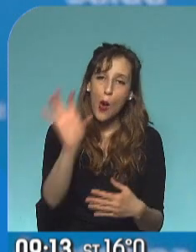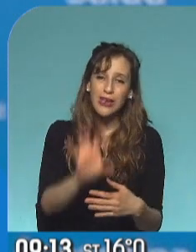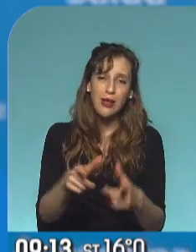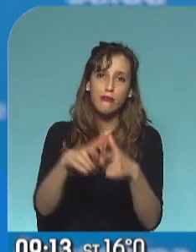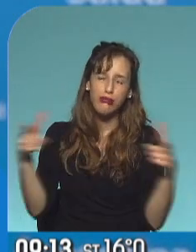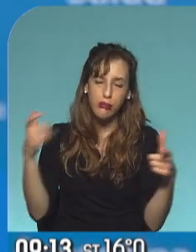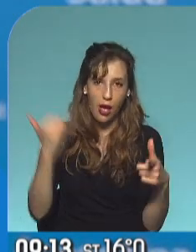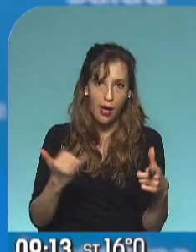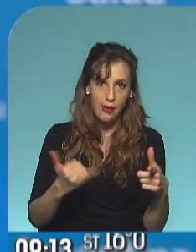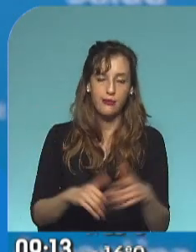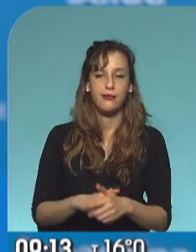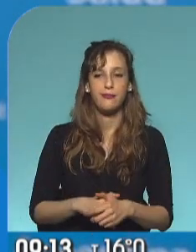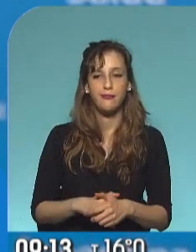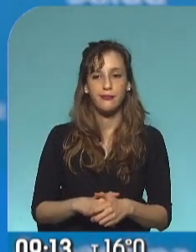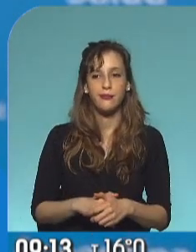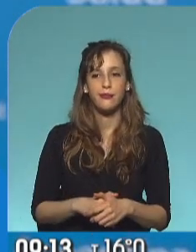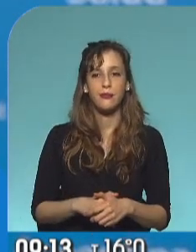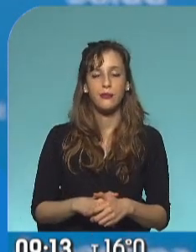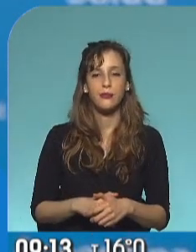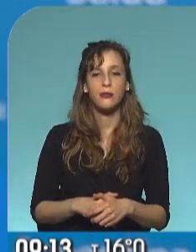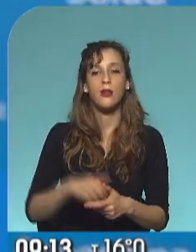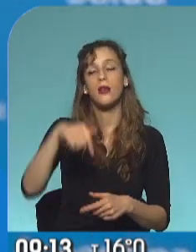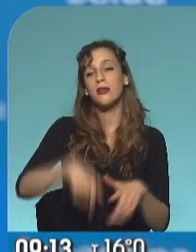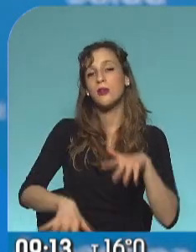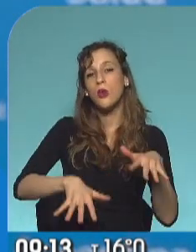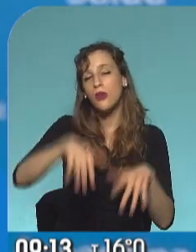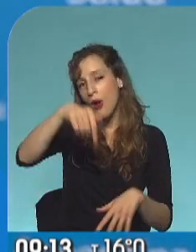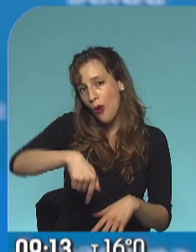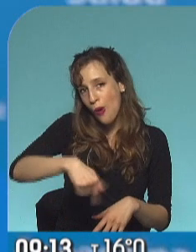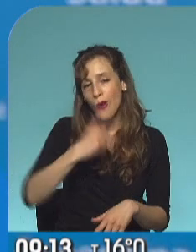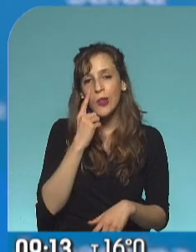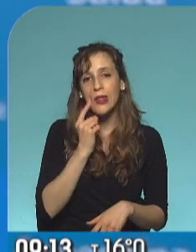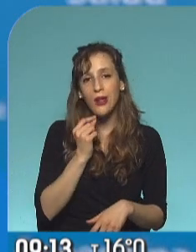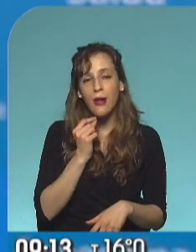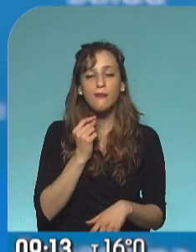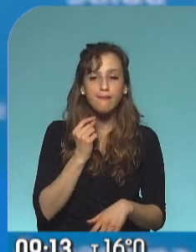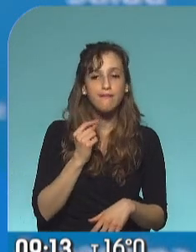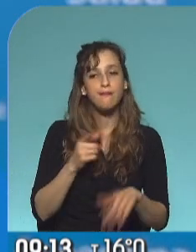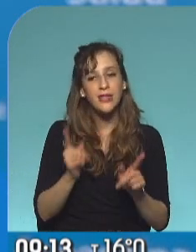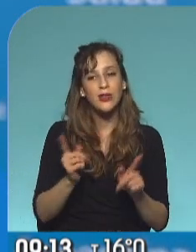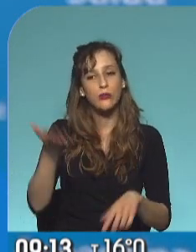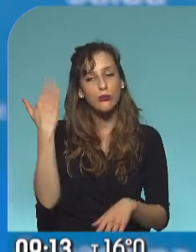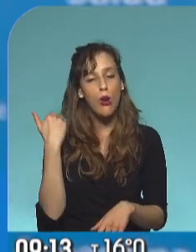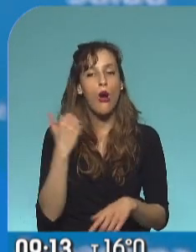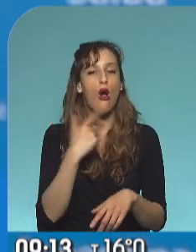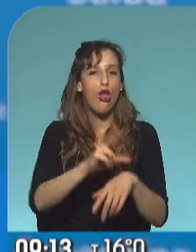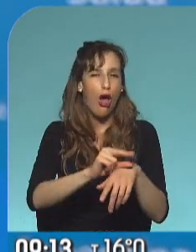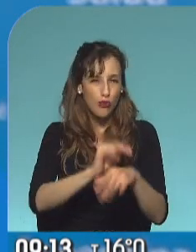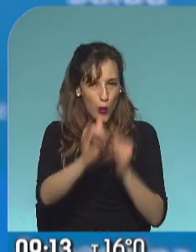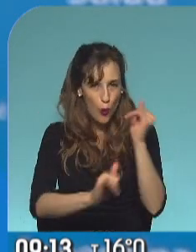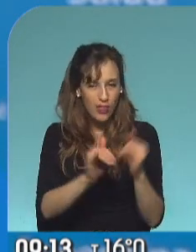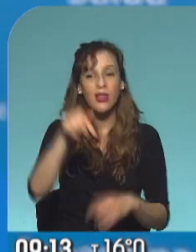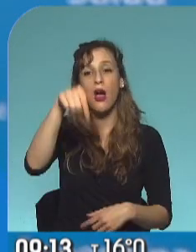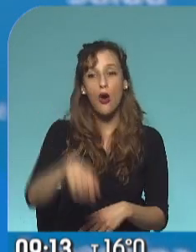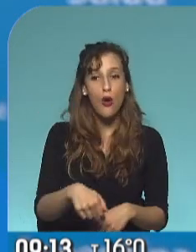casos en este en este contexto y en relación a lo que contaba el doctor costa en el día de hoy está